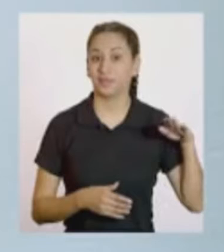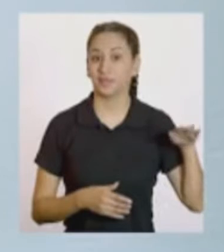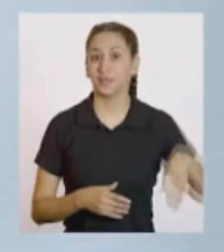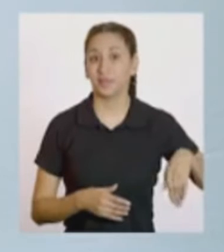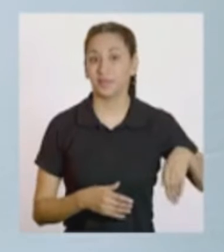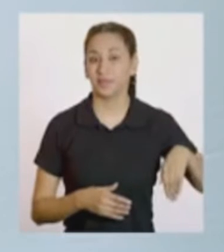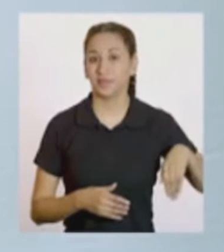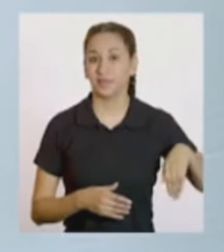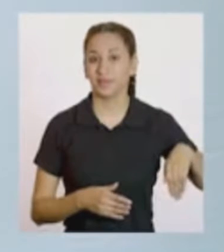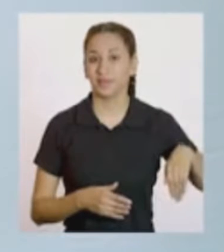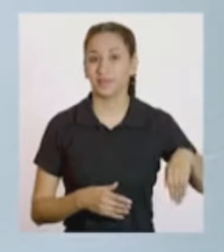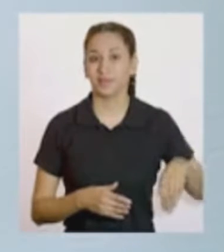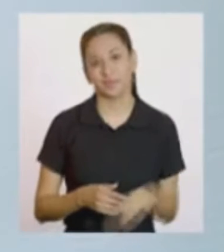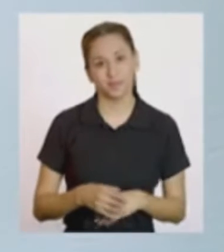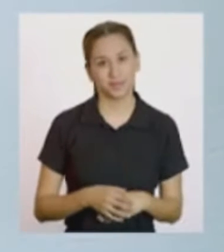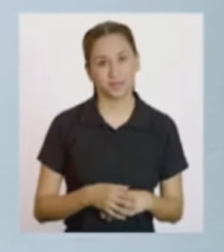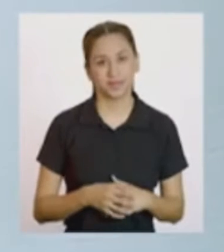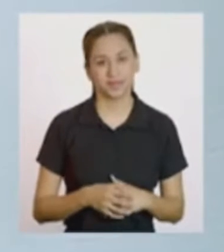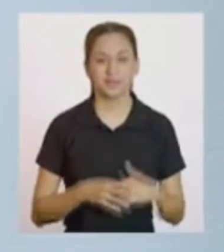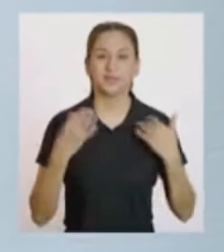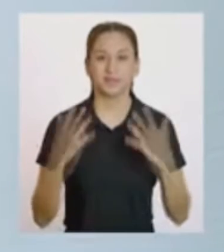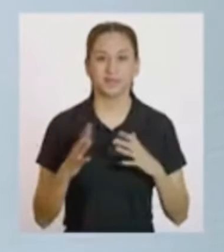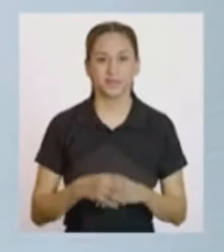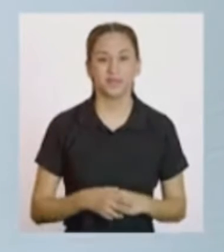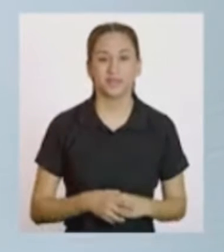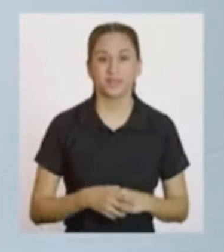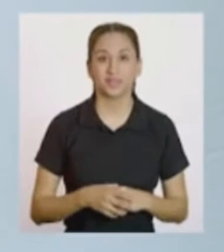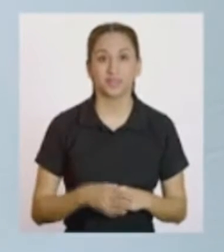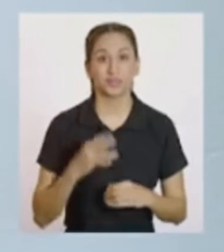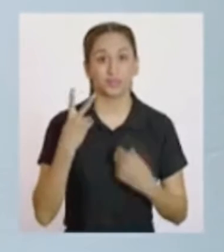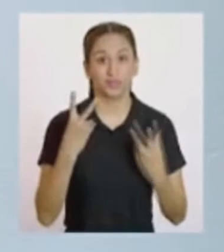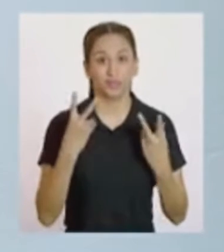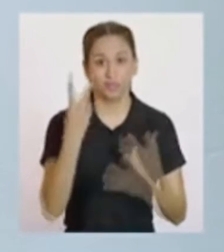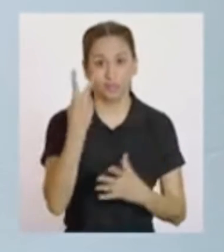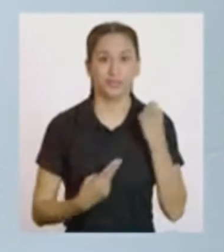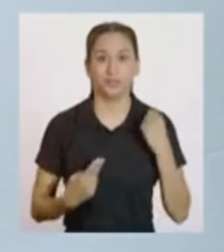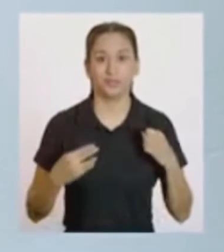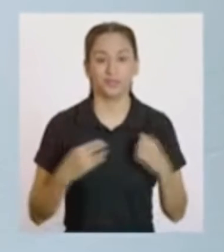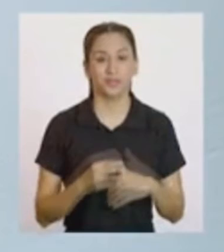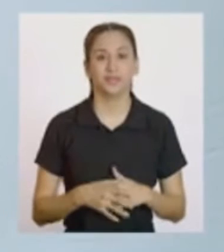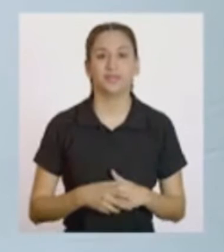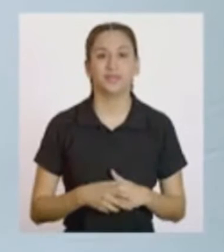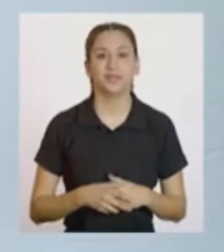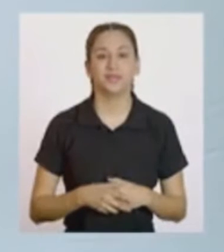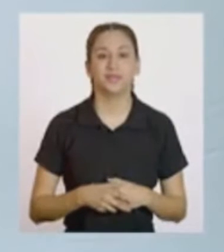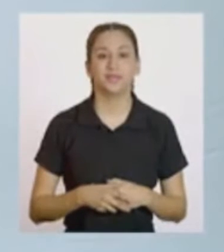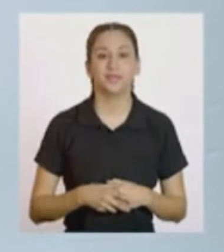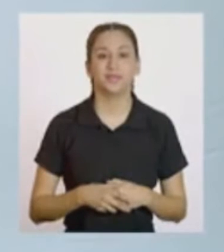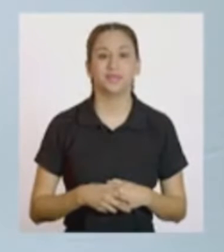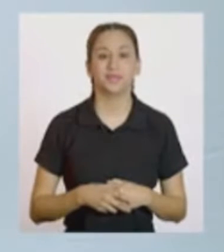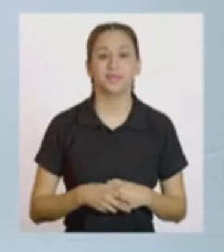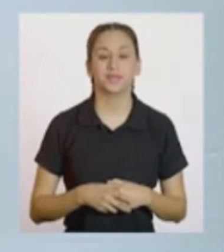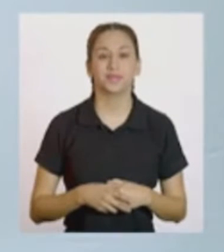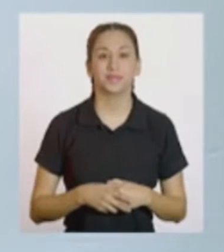arriba, brazo abajo, centro. Ambos brazos. Estiro,